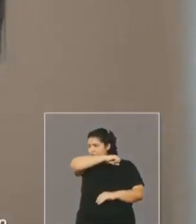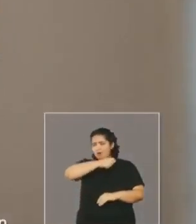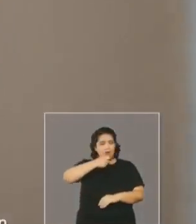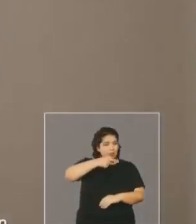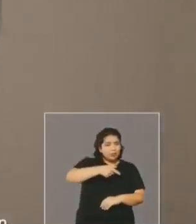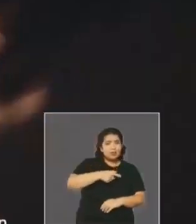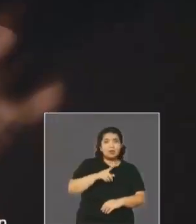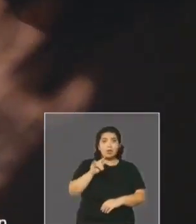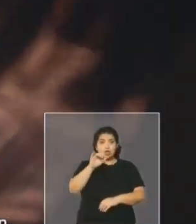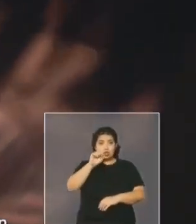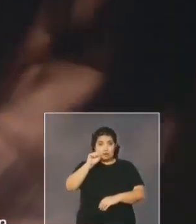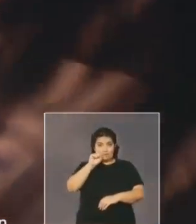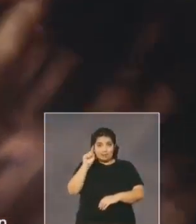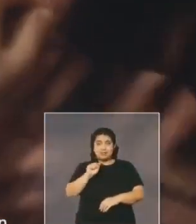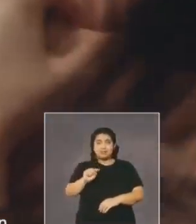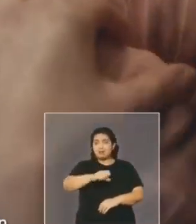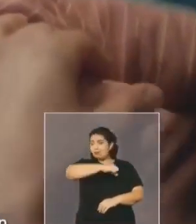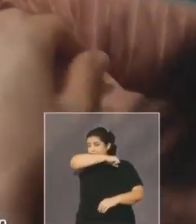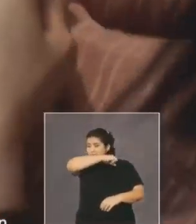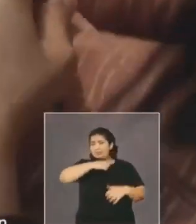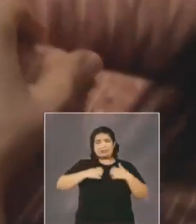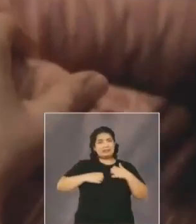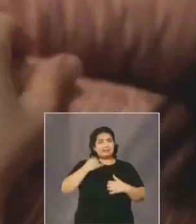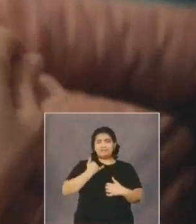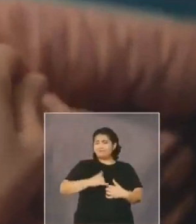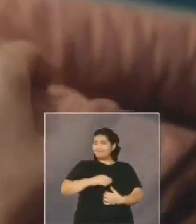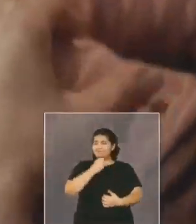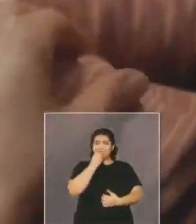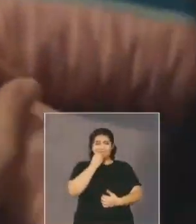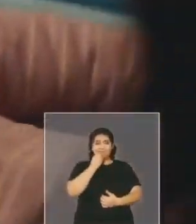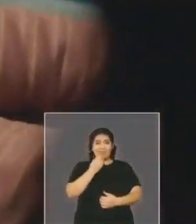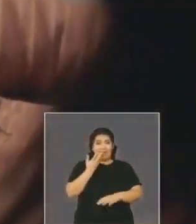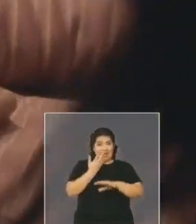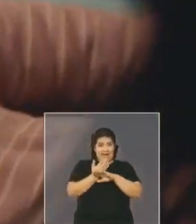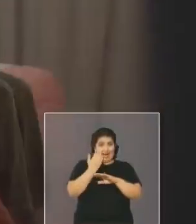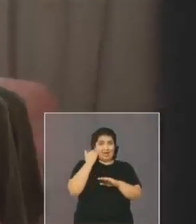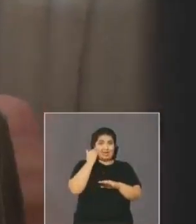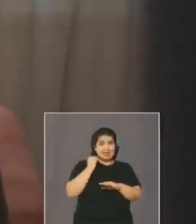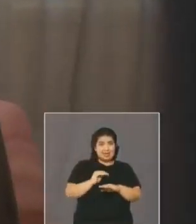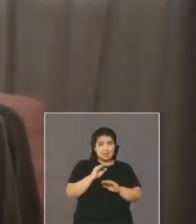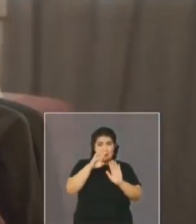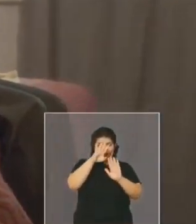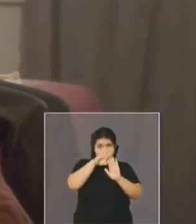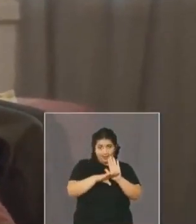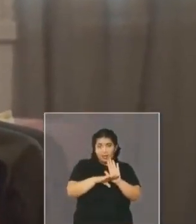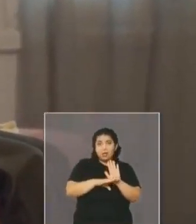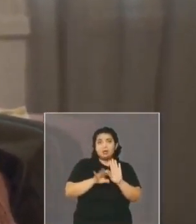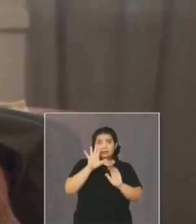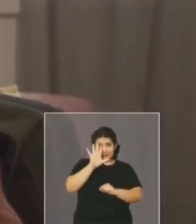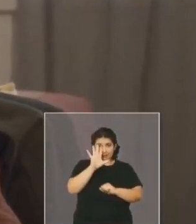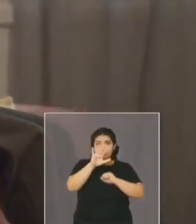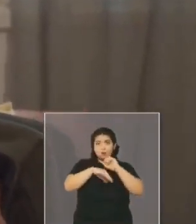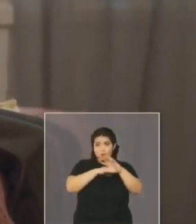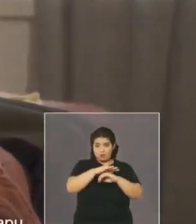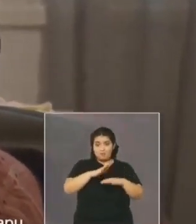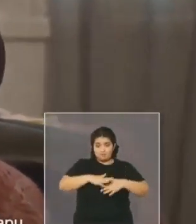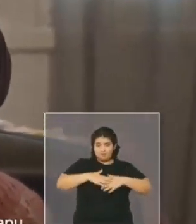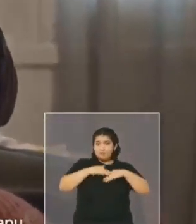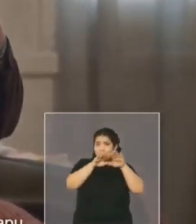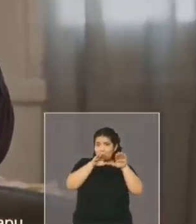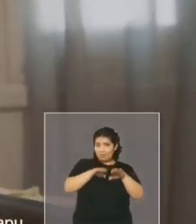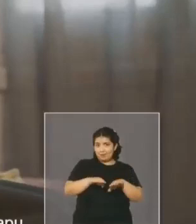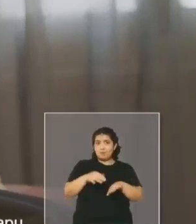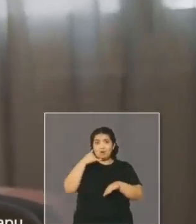tos, irritable y rechazando la alimentación. Si tienes un niño o niña menor de 5 años y presenta alguno de estos síntomas, llama a